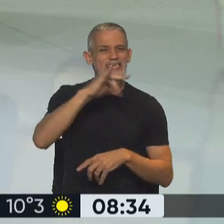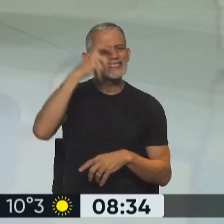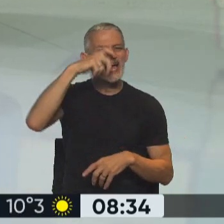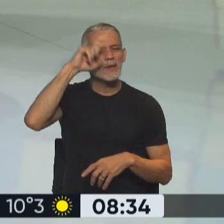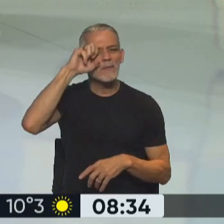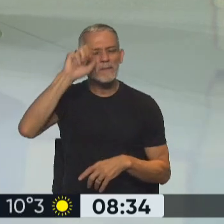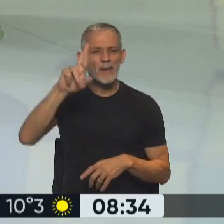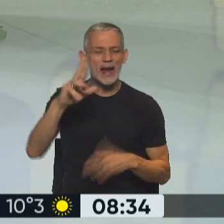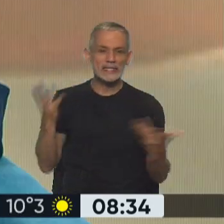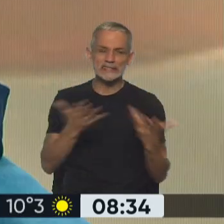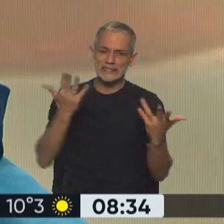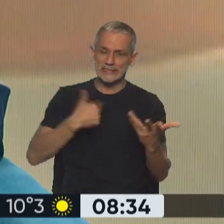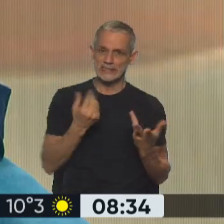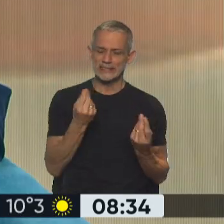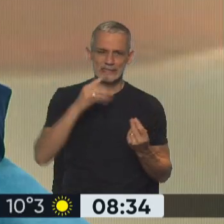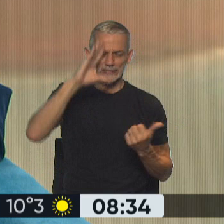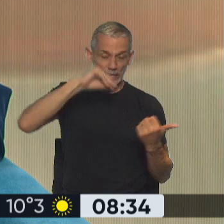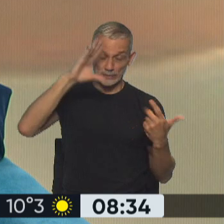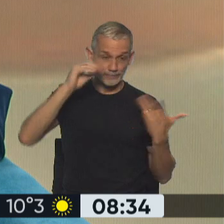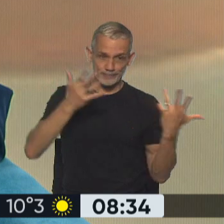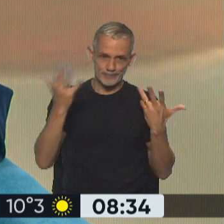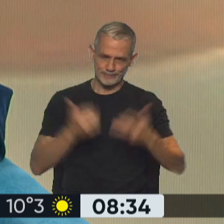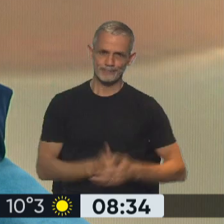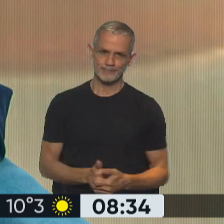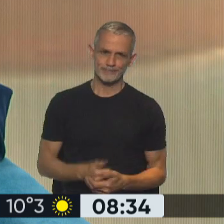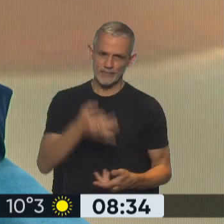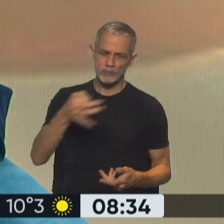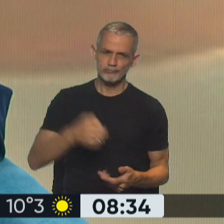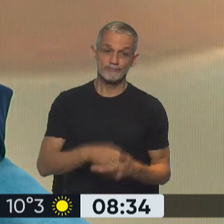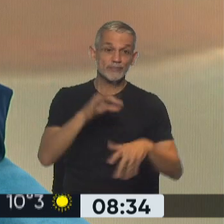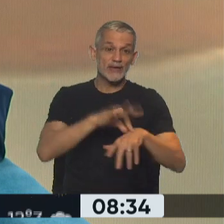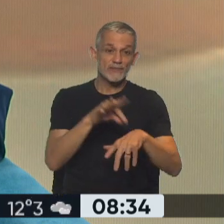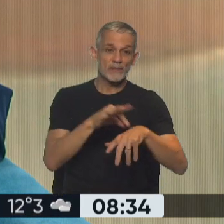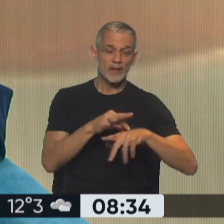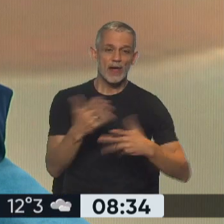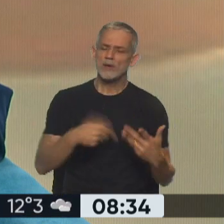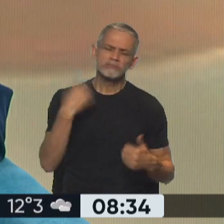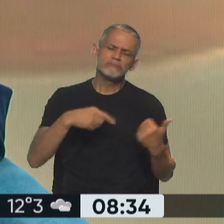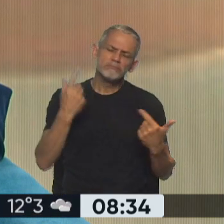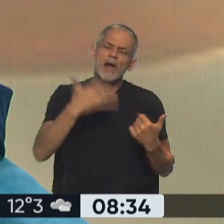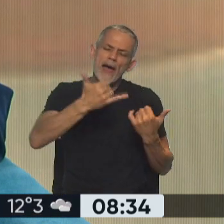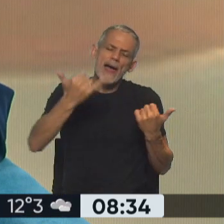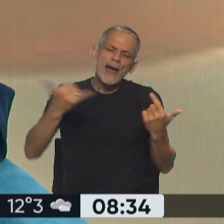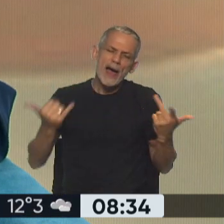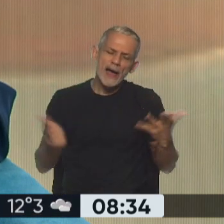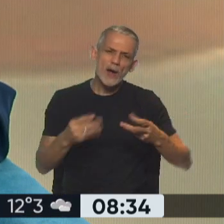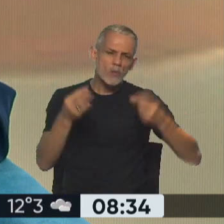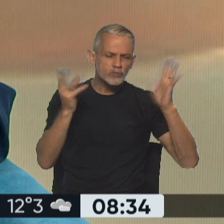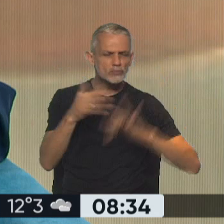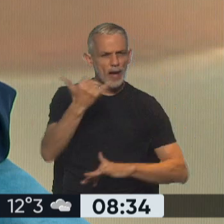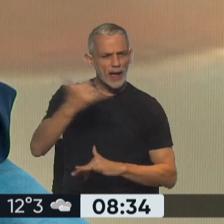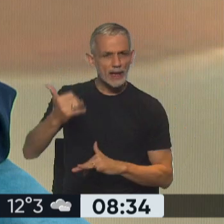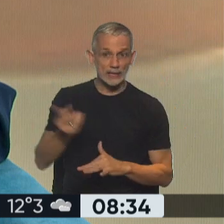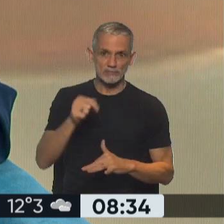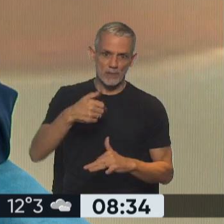eso, ¿no? Sí, es una realidad, como decían, es una enfermedad muy frecuente, que cada vez va a ser